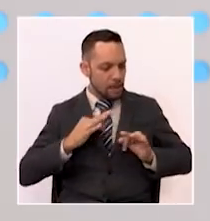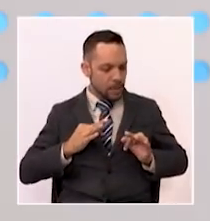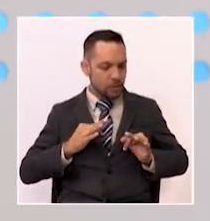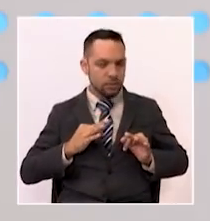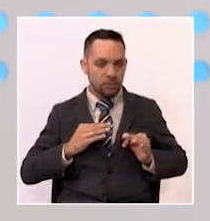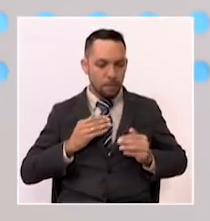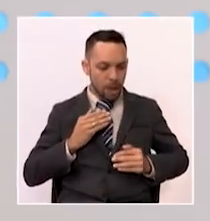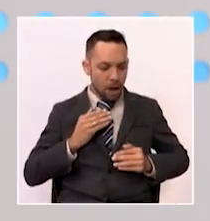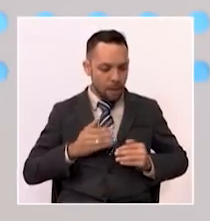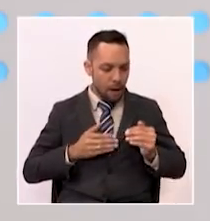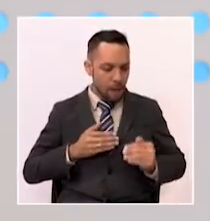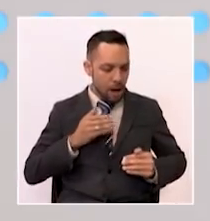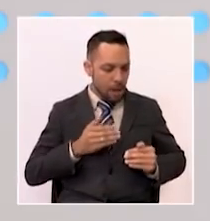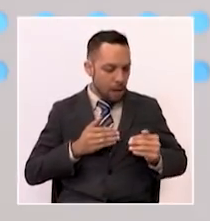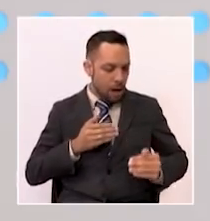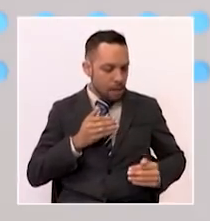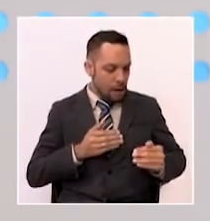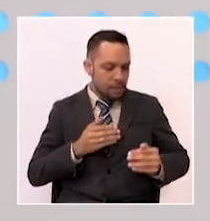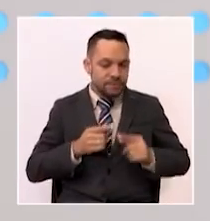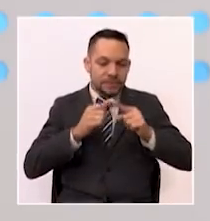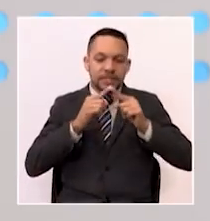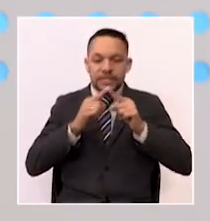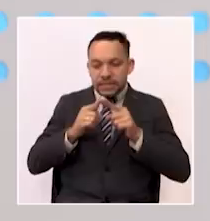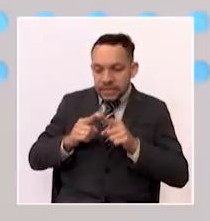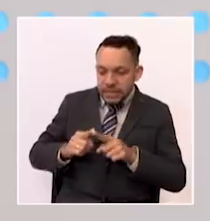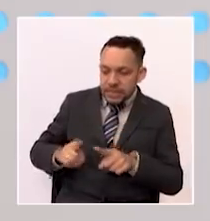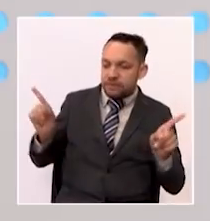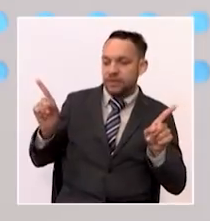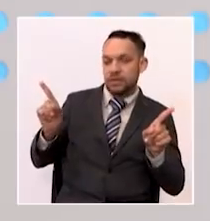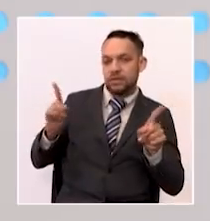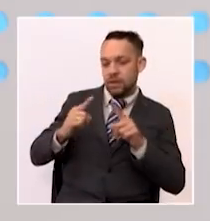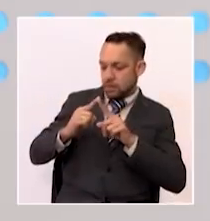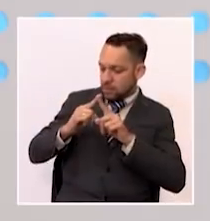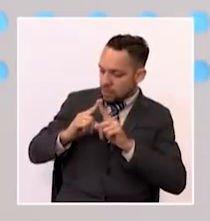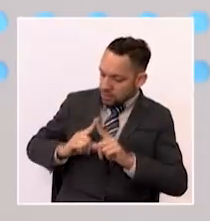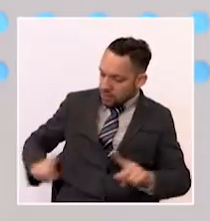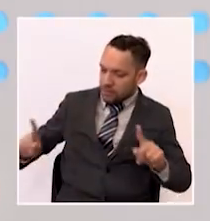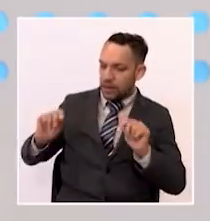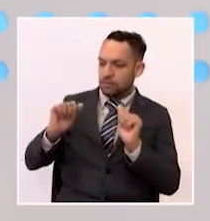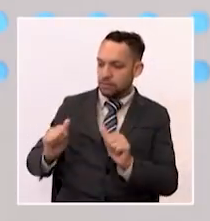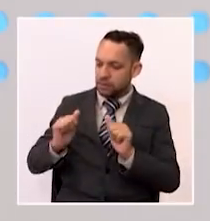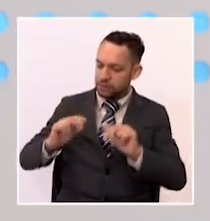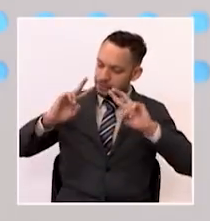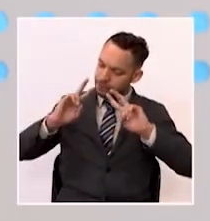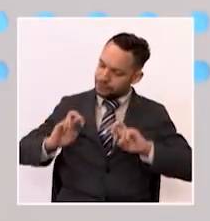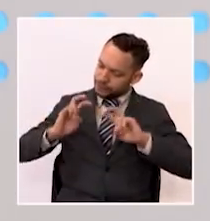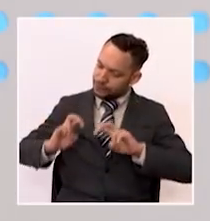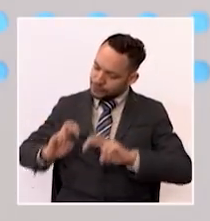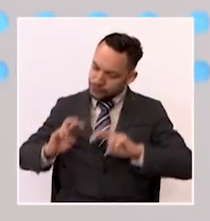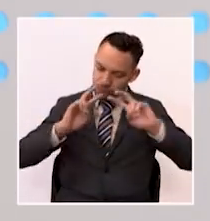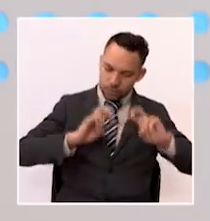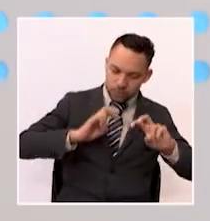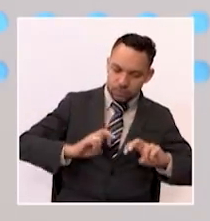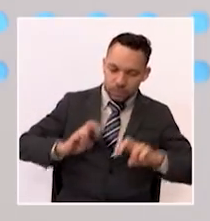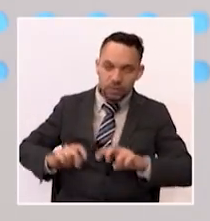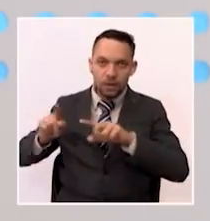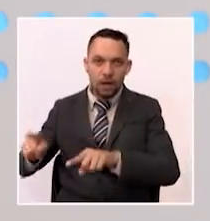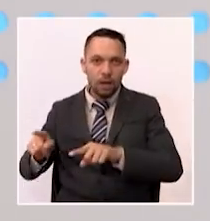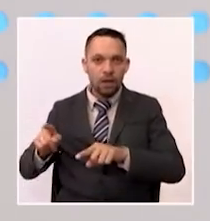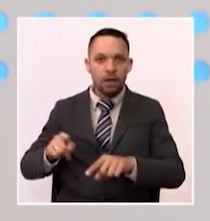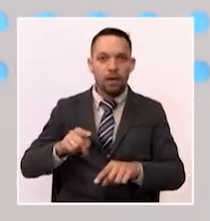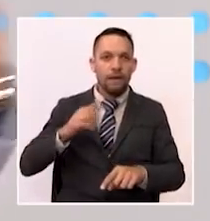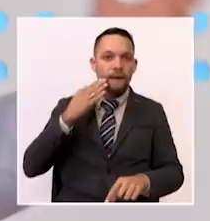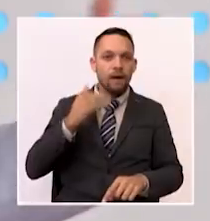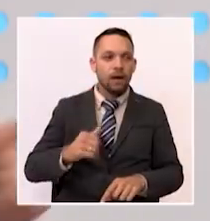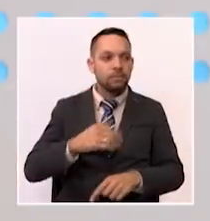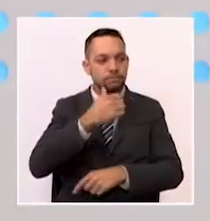ellos es diferente, diferente, y es muy importante consultar para aclarar esto, porque vemos que a diario las mujeres caen en el error de,